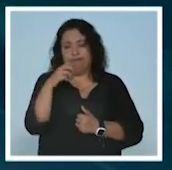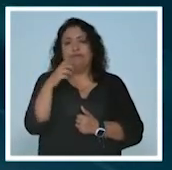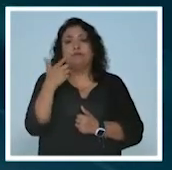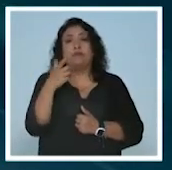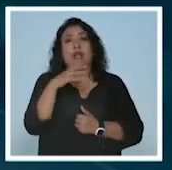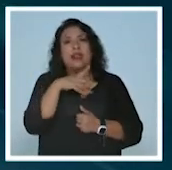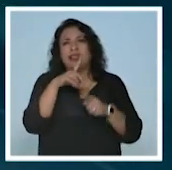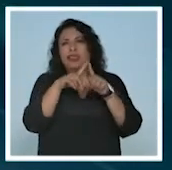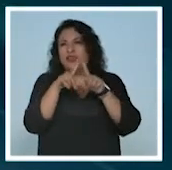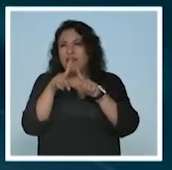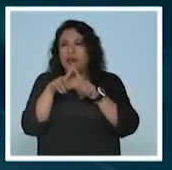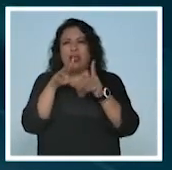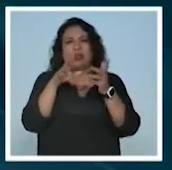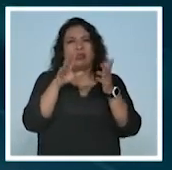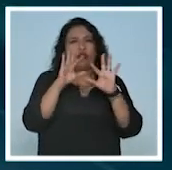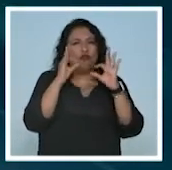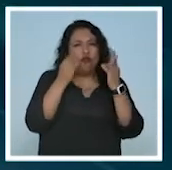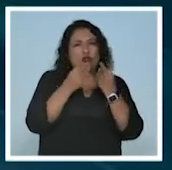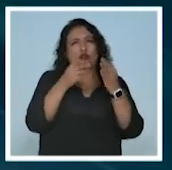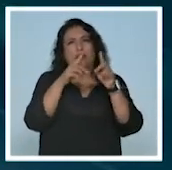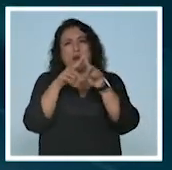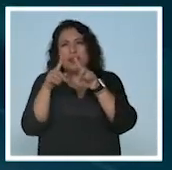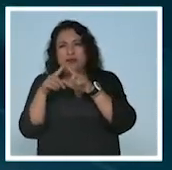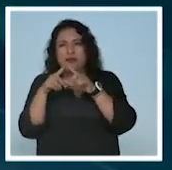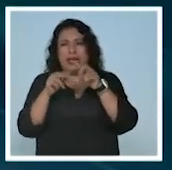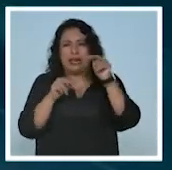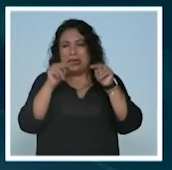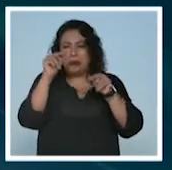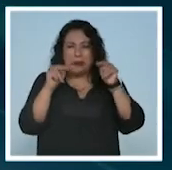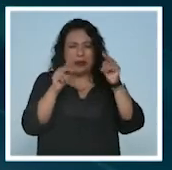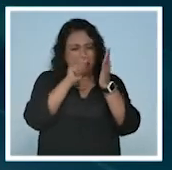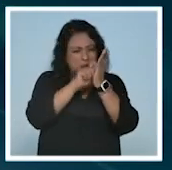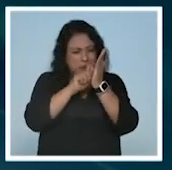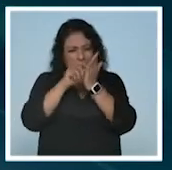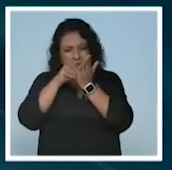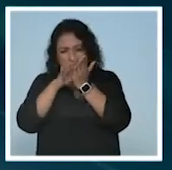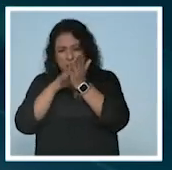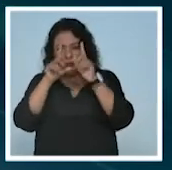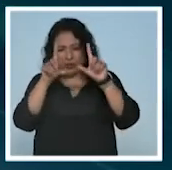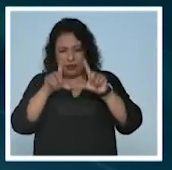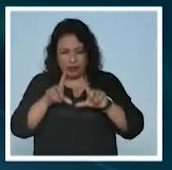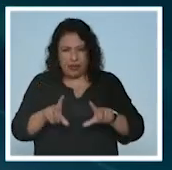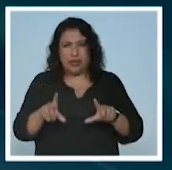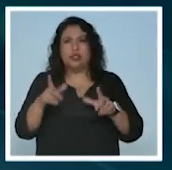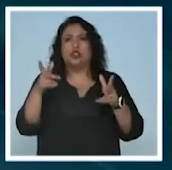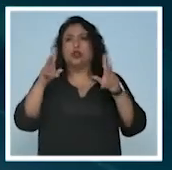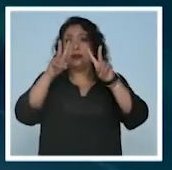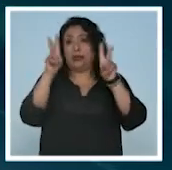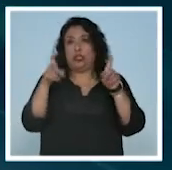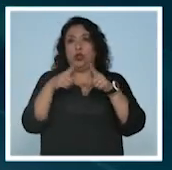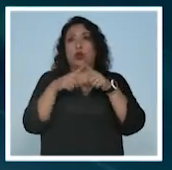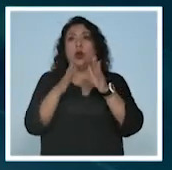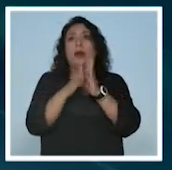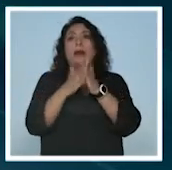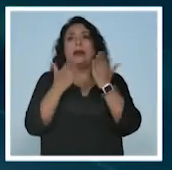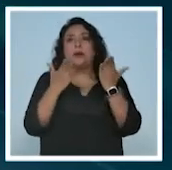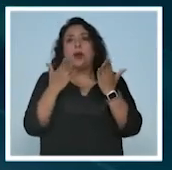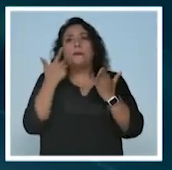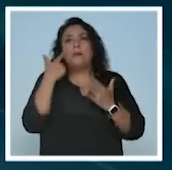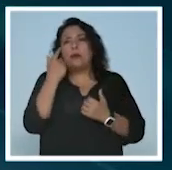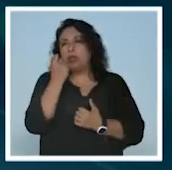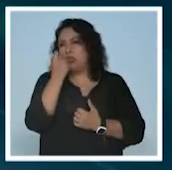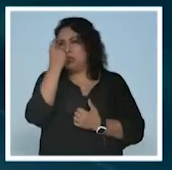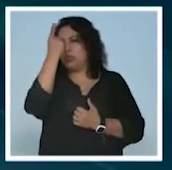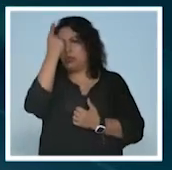gran variedad de registros, de tonos en los que abordas los textos. Desde su título, el libro anuncia la